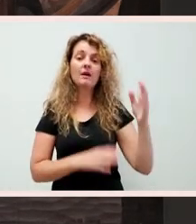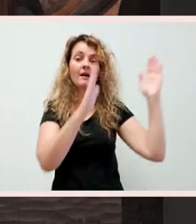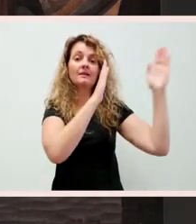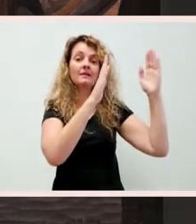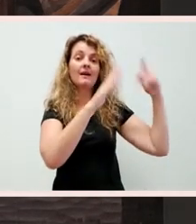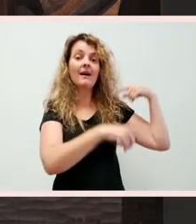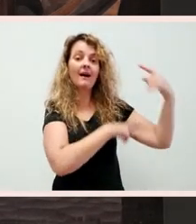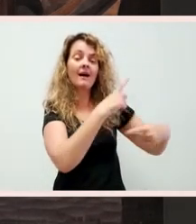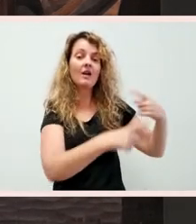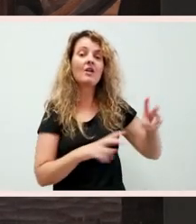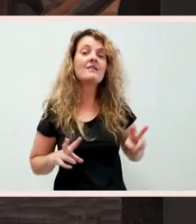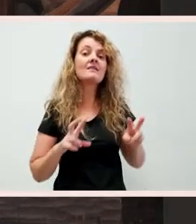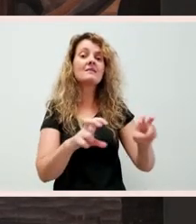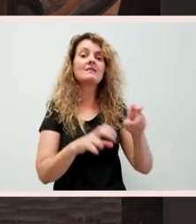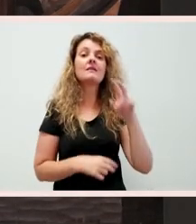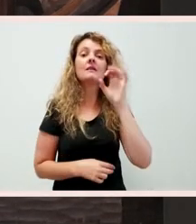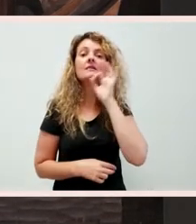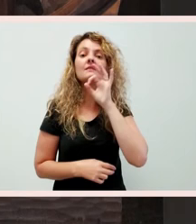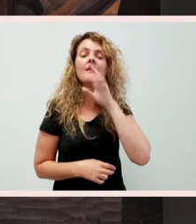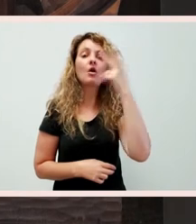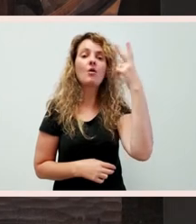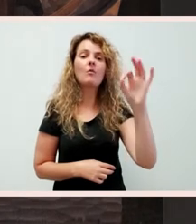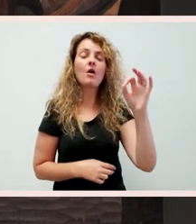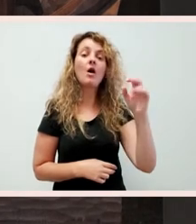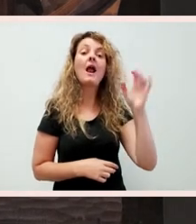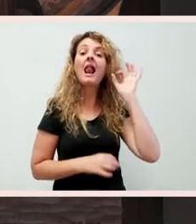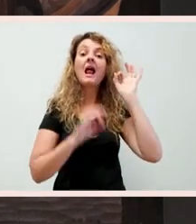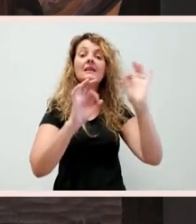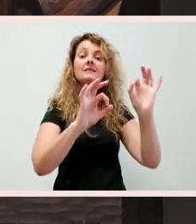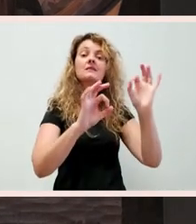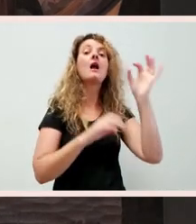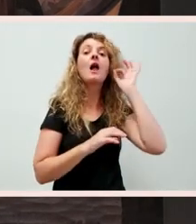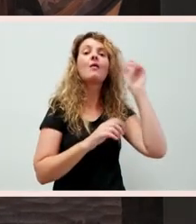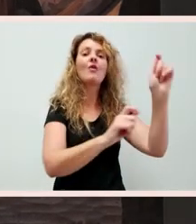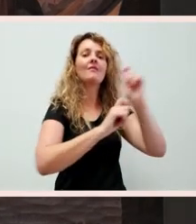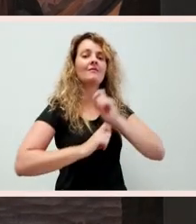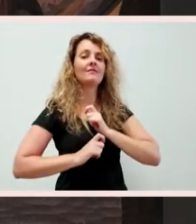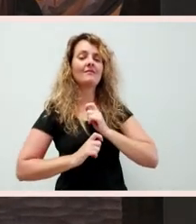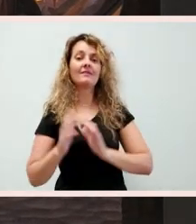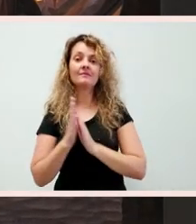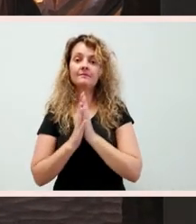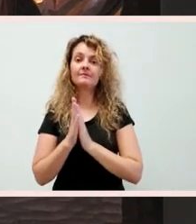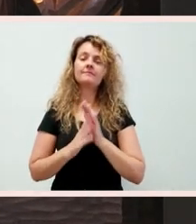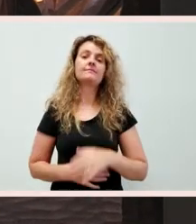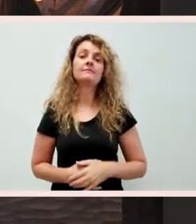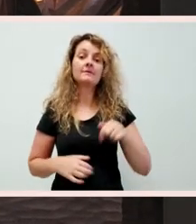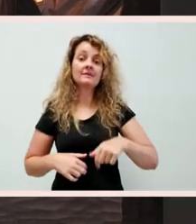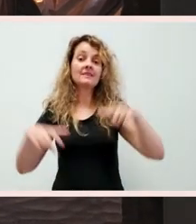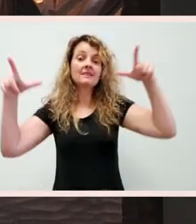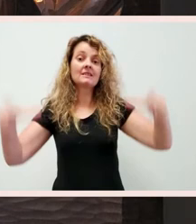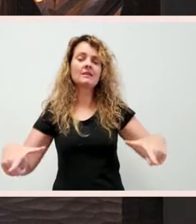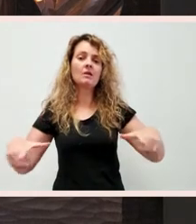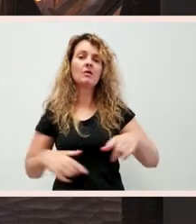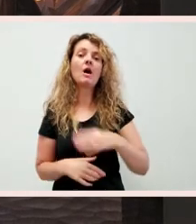como escultores desta xeración de principios do século XX, a muller foi a súa fonte de inspiración. Nesta sala